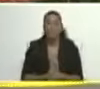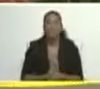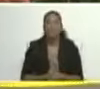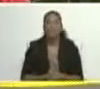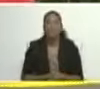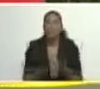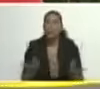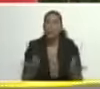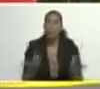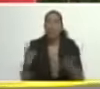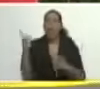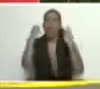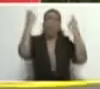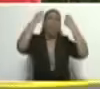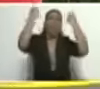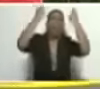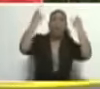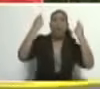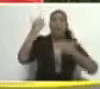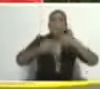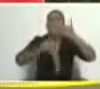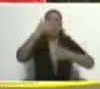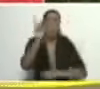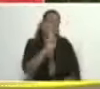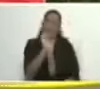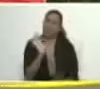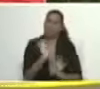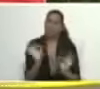no vamos a hacer una campaña aquí en Venezuela,